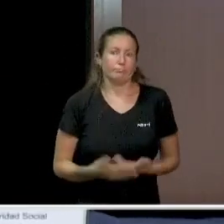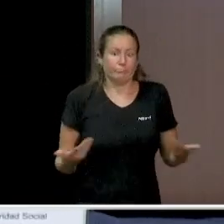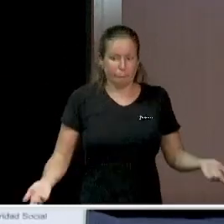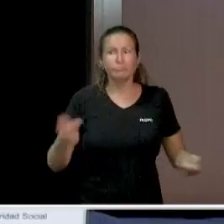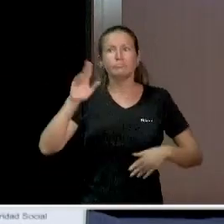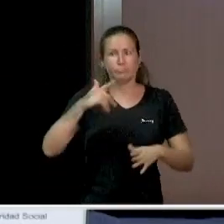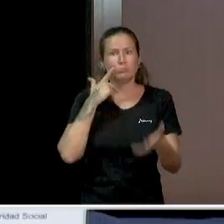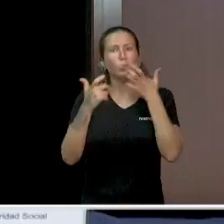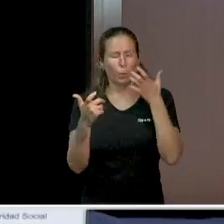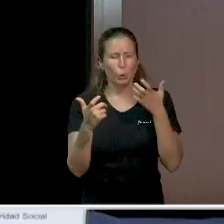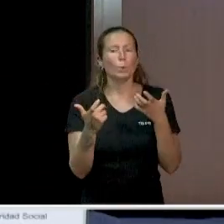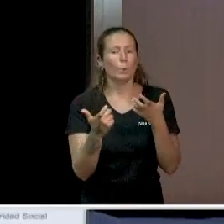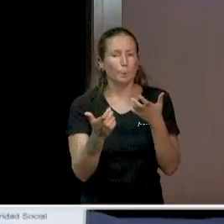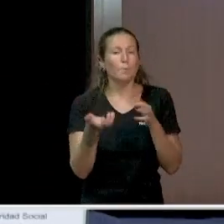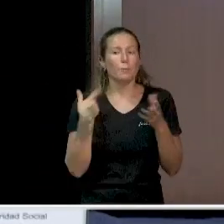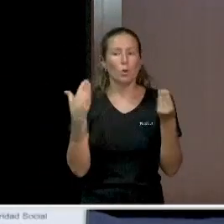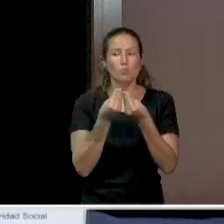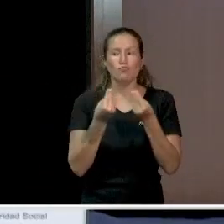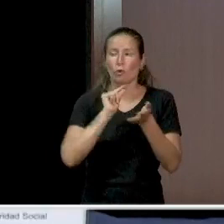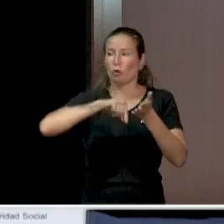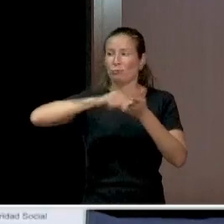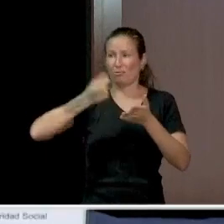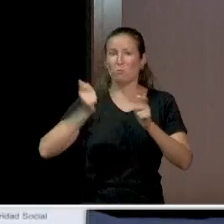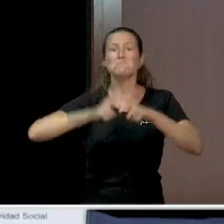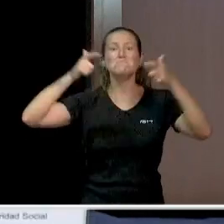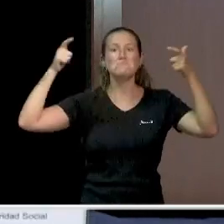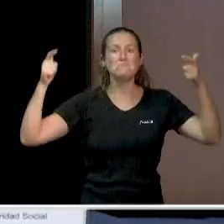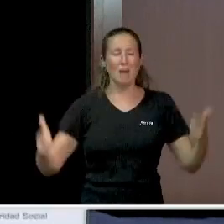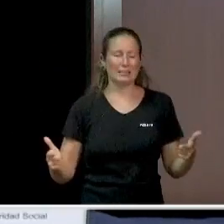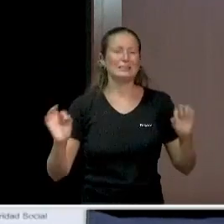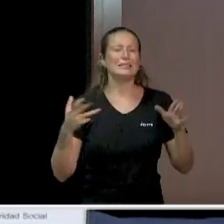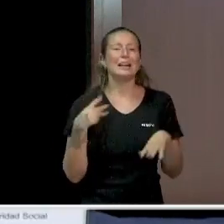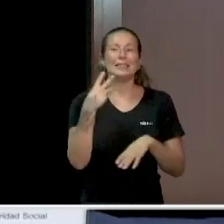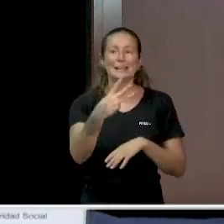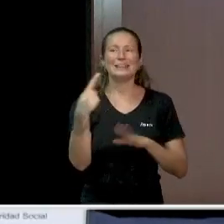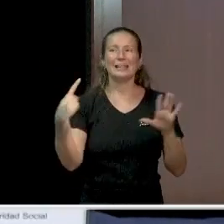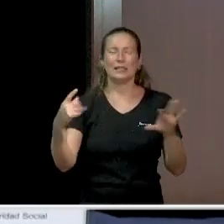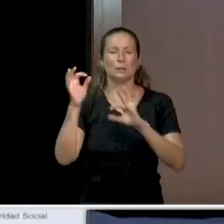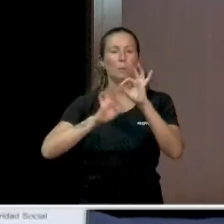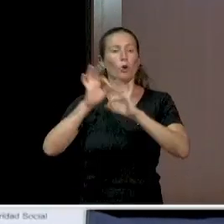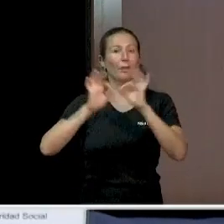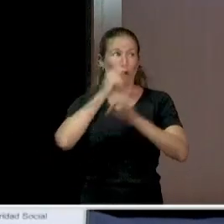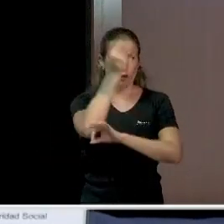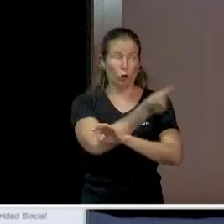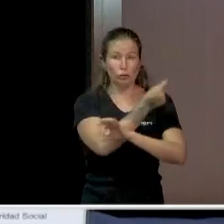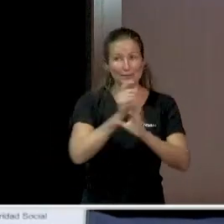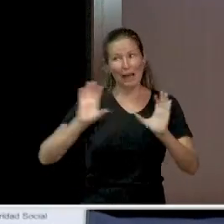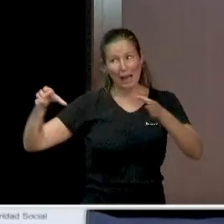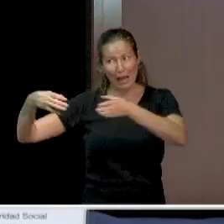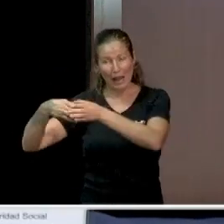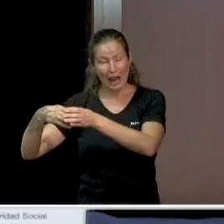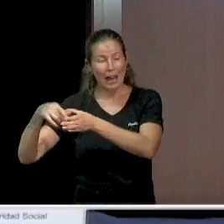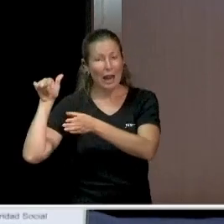Resulta llamativo cómo el mayor número de contratos que se hicieron, más del 36% del total, se realizó con personas